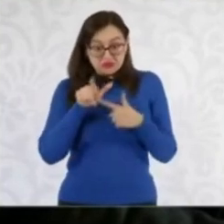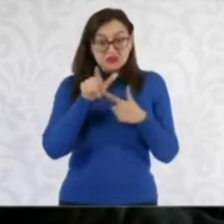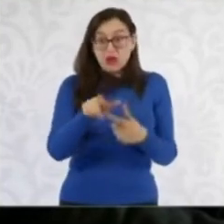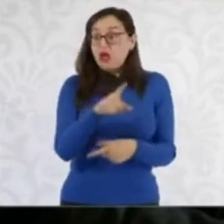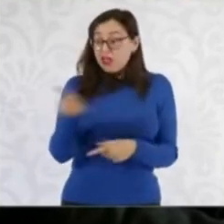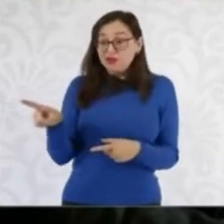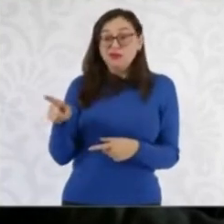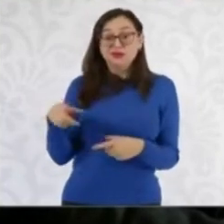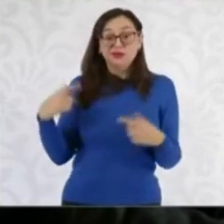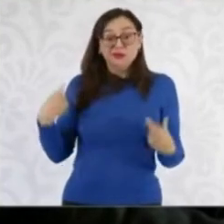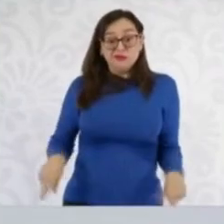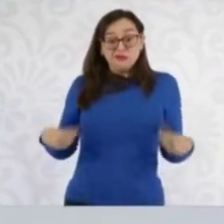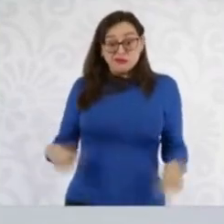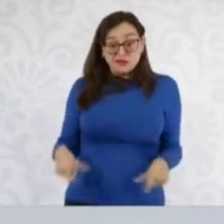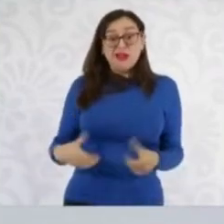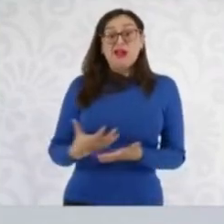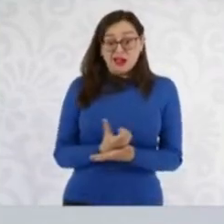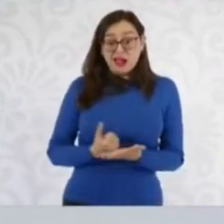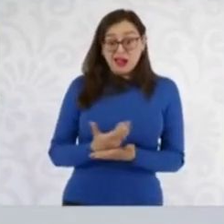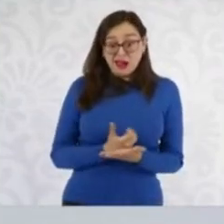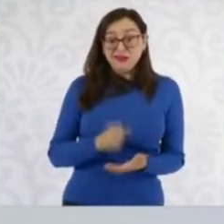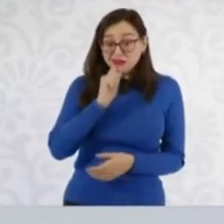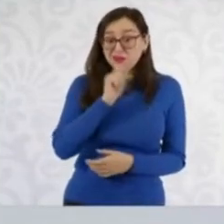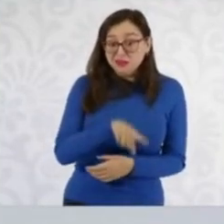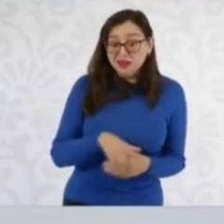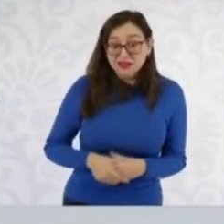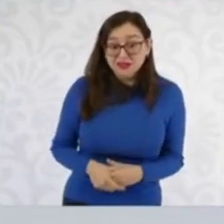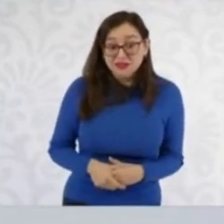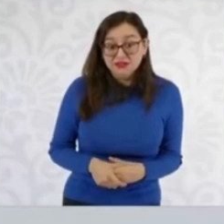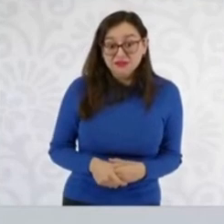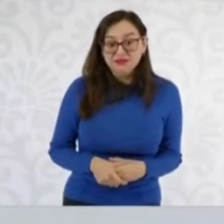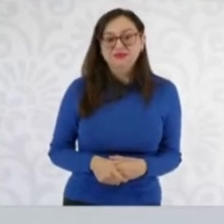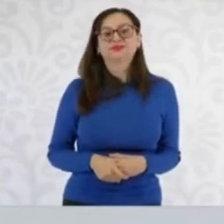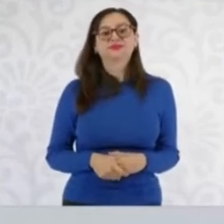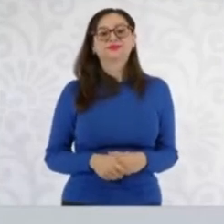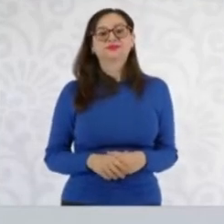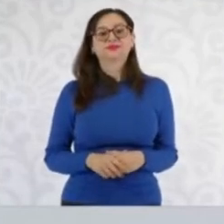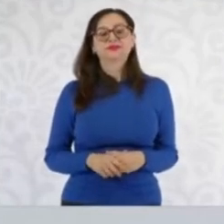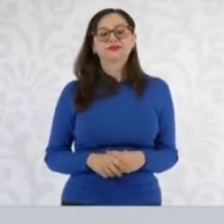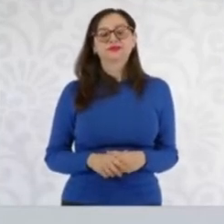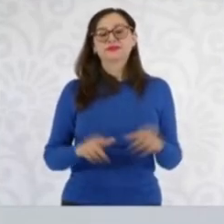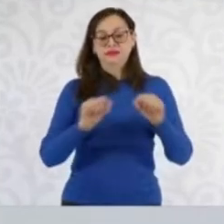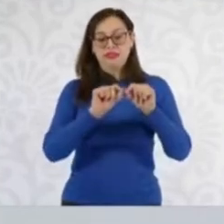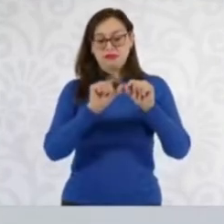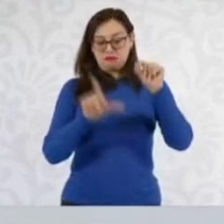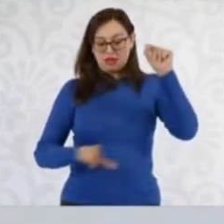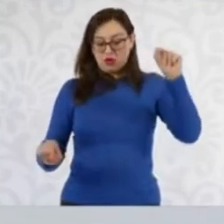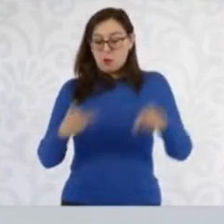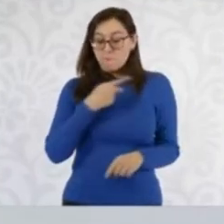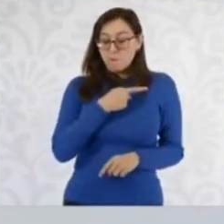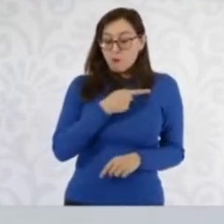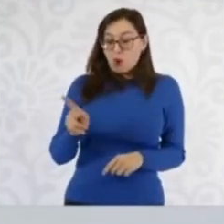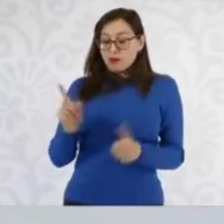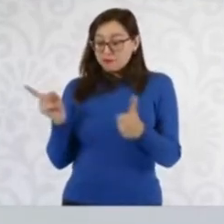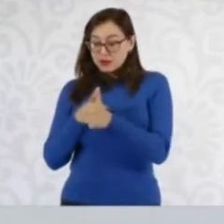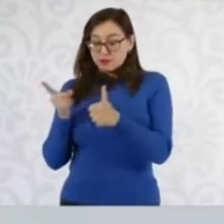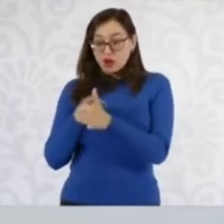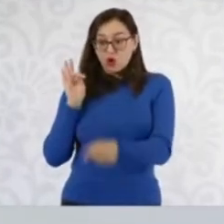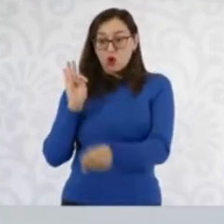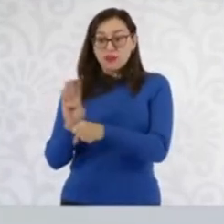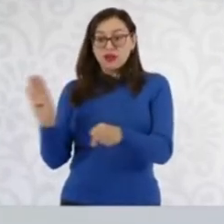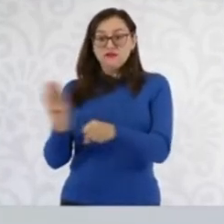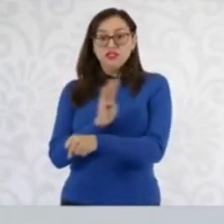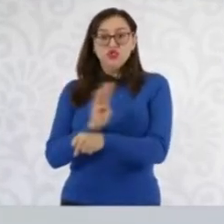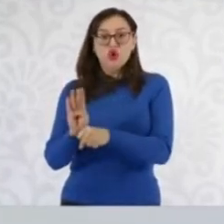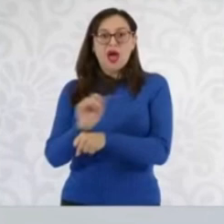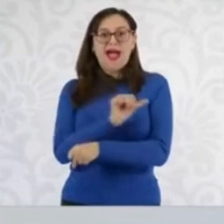los millonarios o cómo los ha beneficiado aquí en México? Por el bien de todos, primero los pobres es eso. Por el bien de